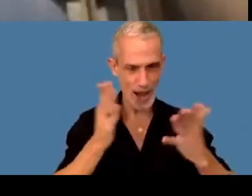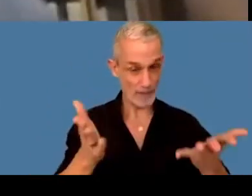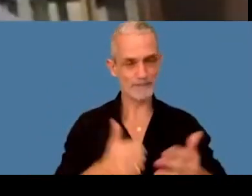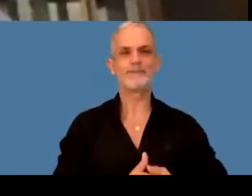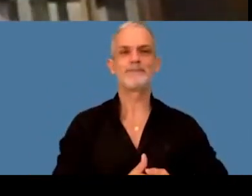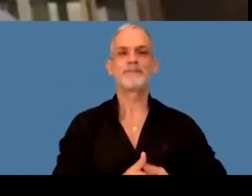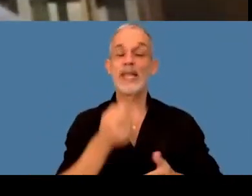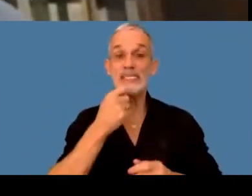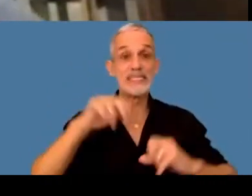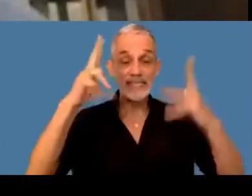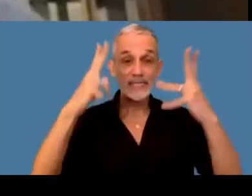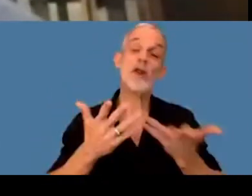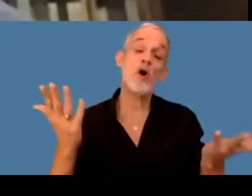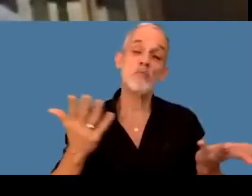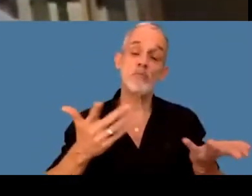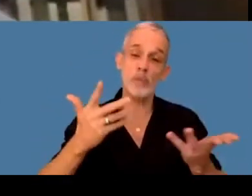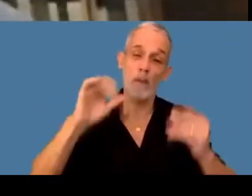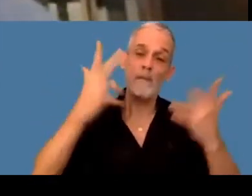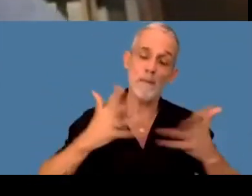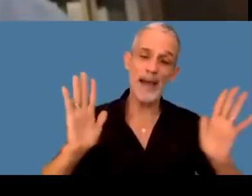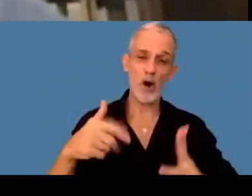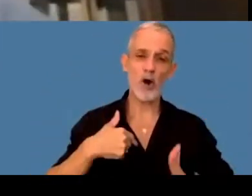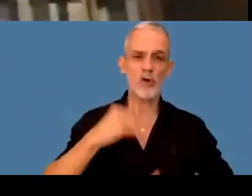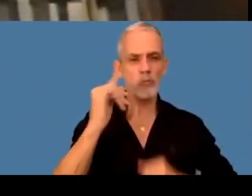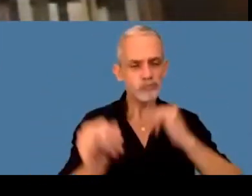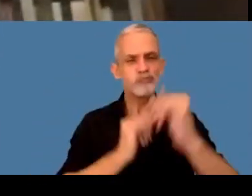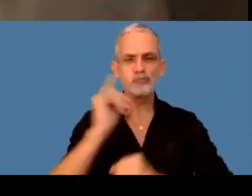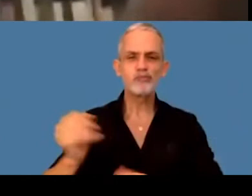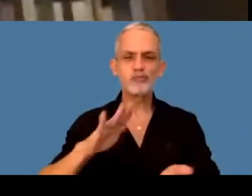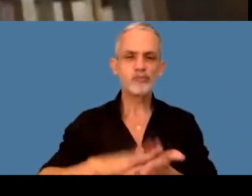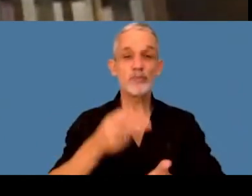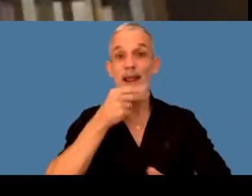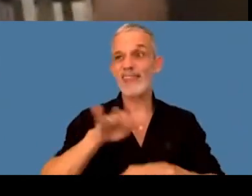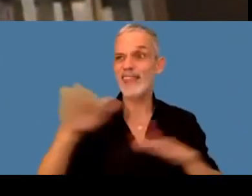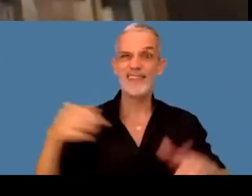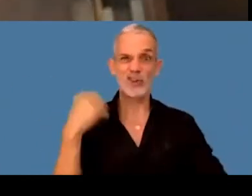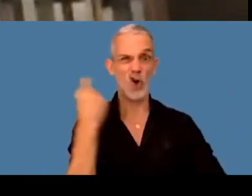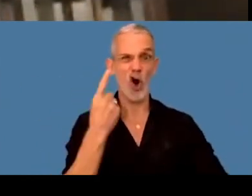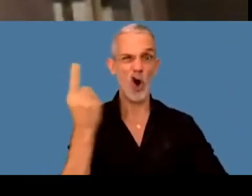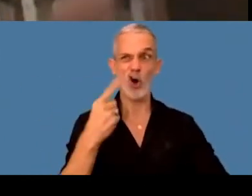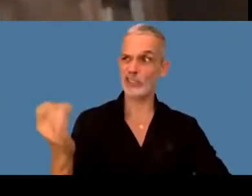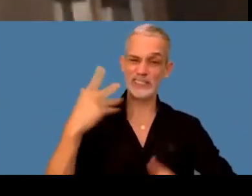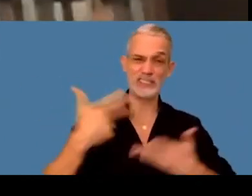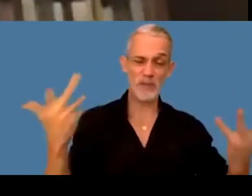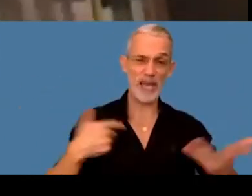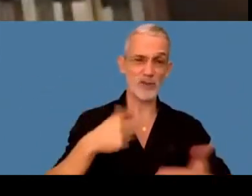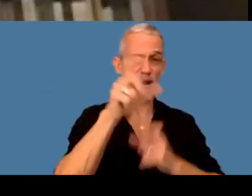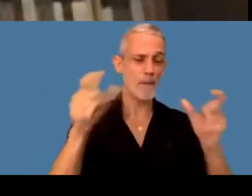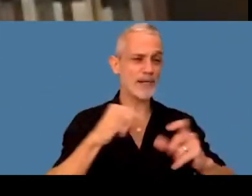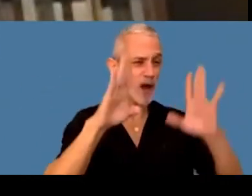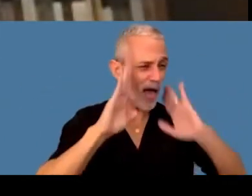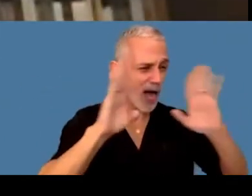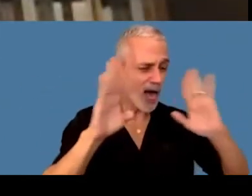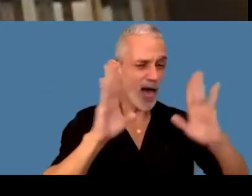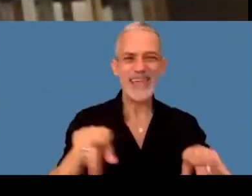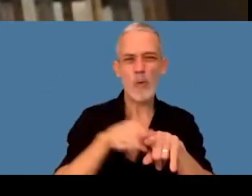enojo, bueno, seguiré predicando en el desierto o con los que sufren escuchándome y se quedan como